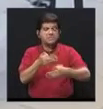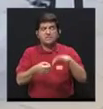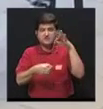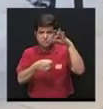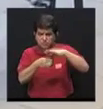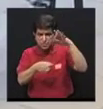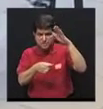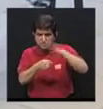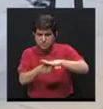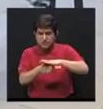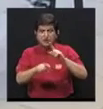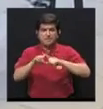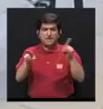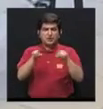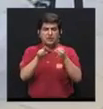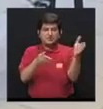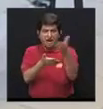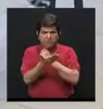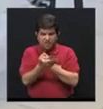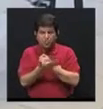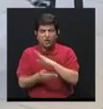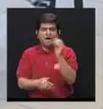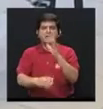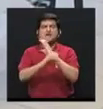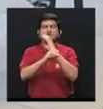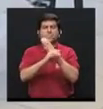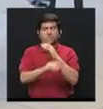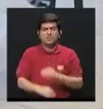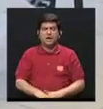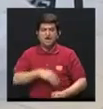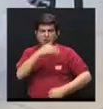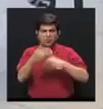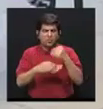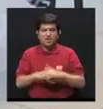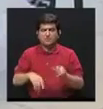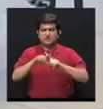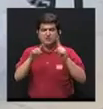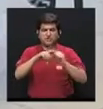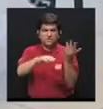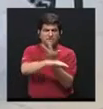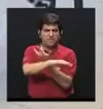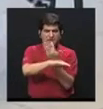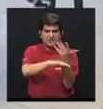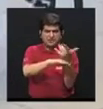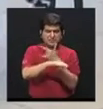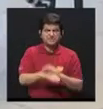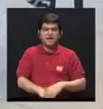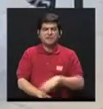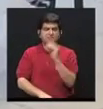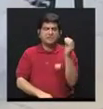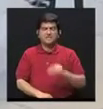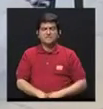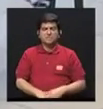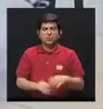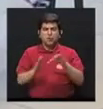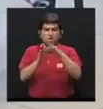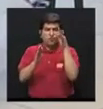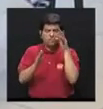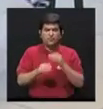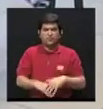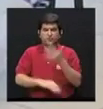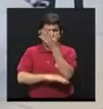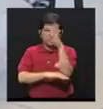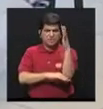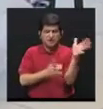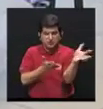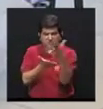por ejemplo, del cuidado y del recoger hierbas y otros frutos en el bosque, tienen también mucha